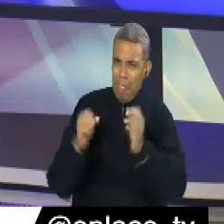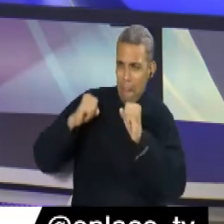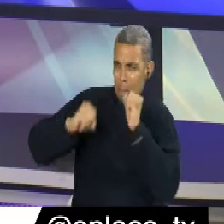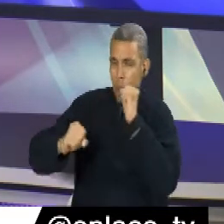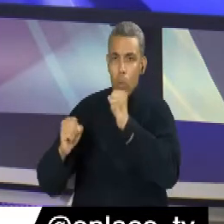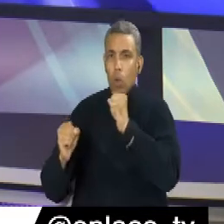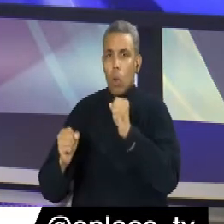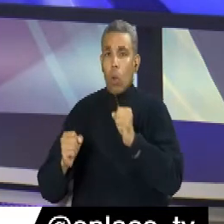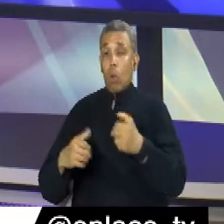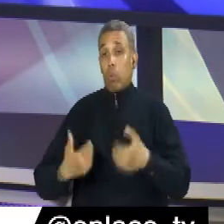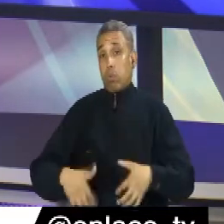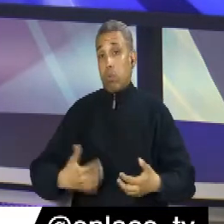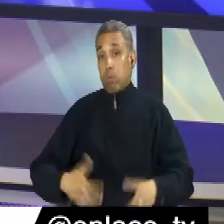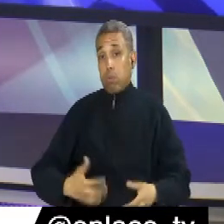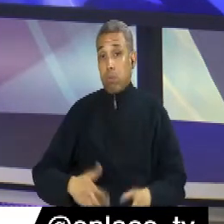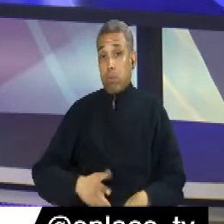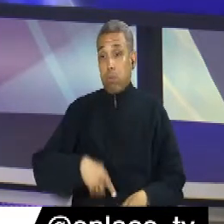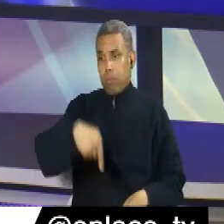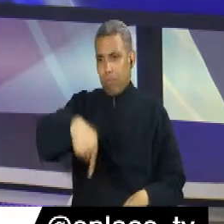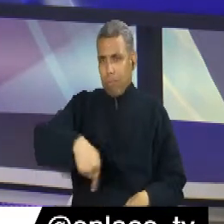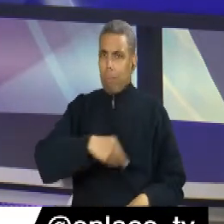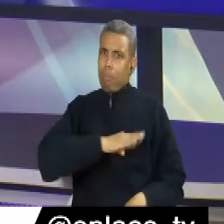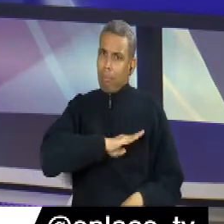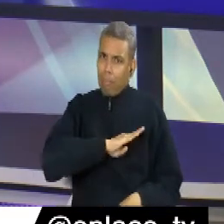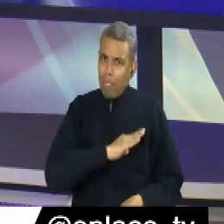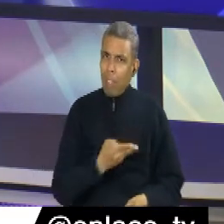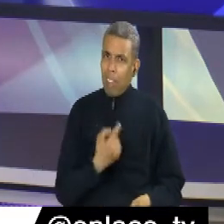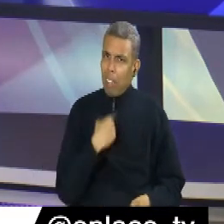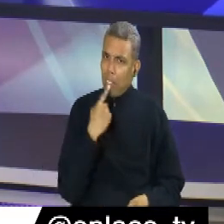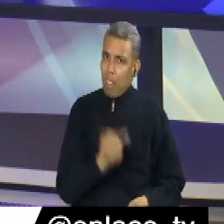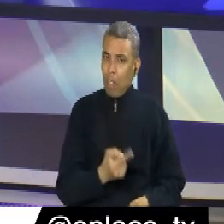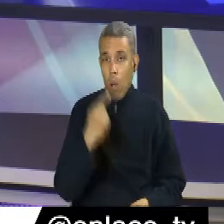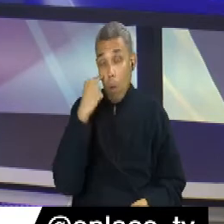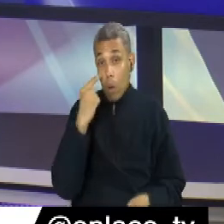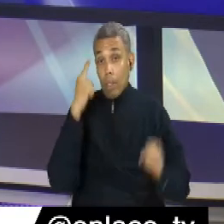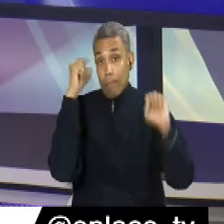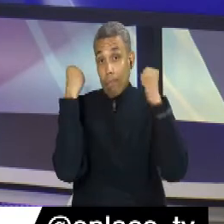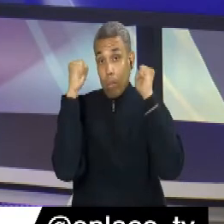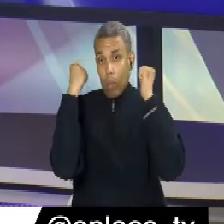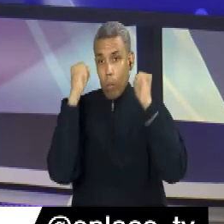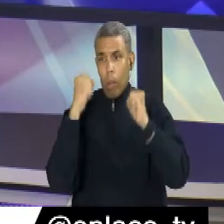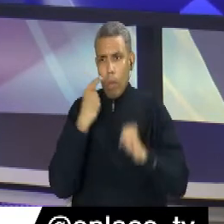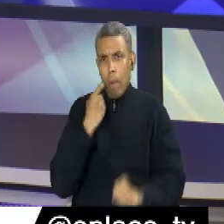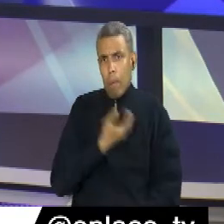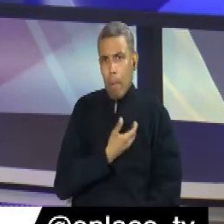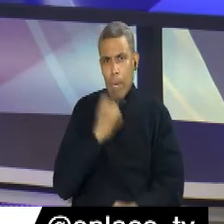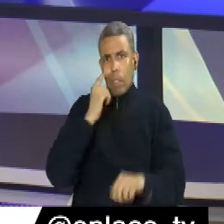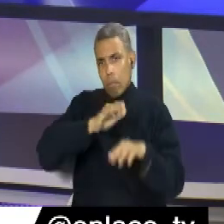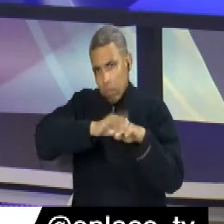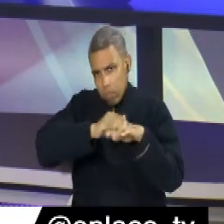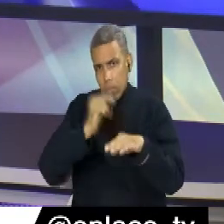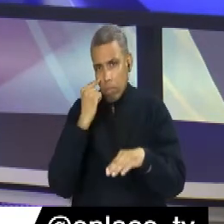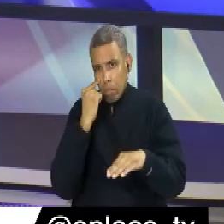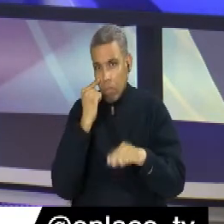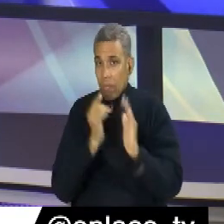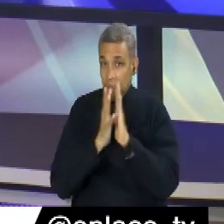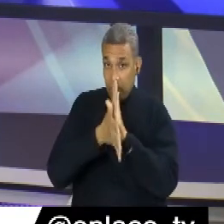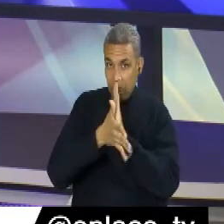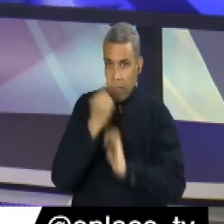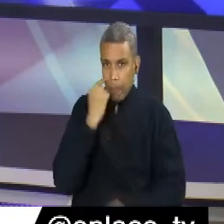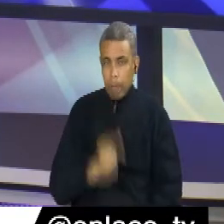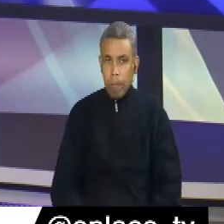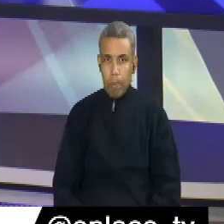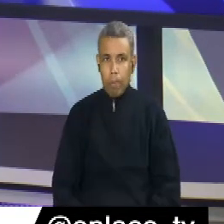estudiantes. Invitaron a padres de familia a denunciar este tipo de sucesos ante las autoridades municipales para que las instituciones puedan tomar